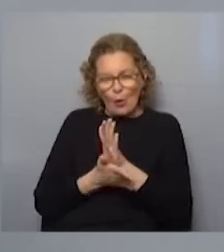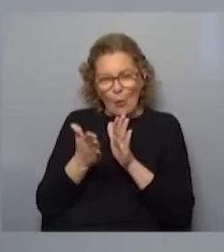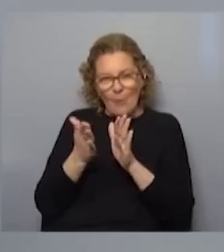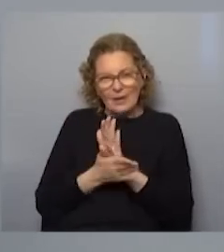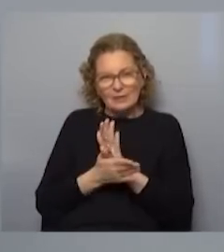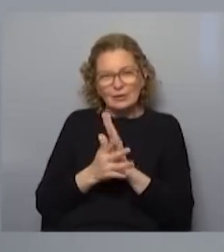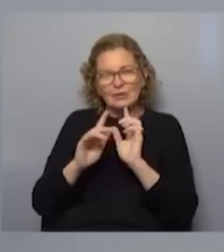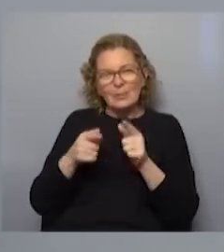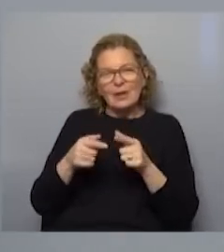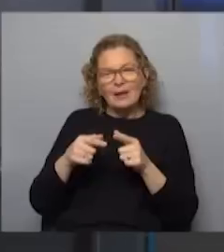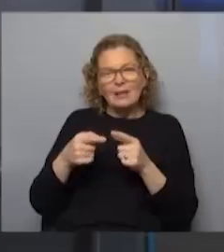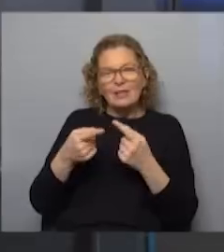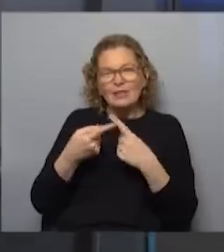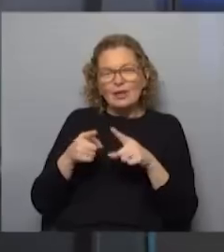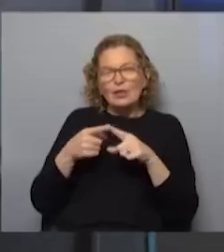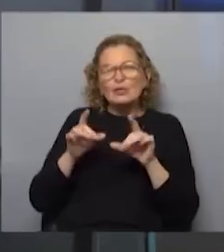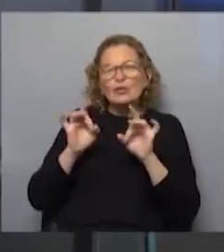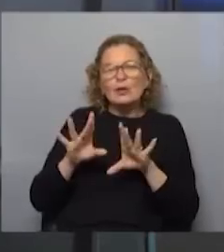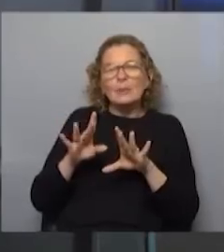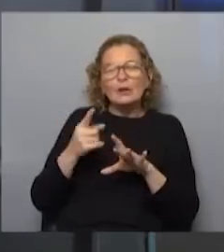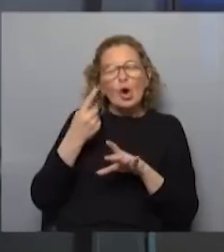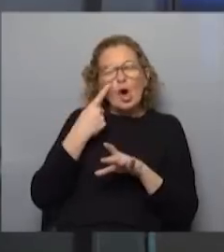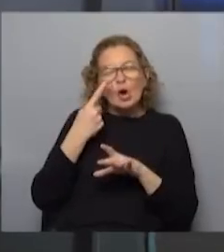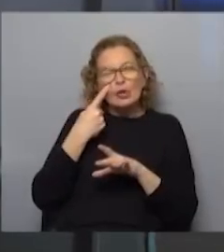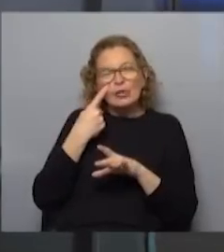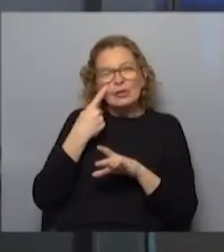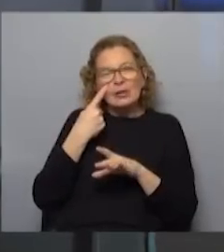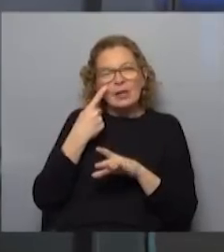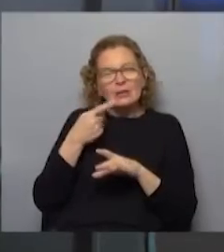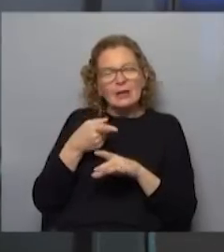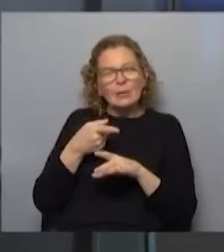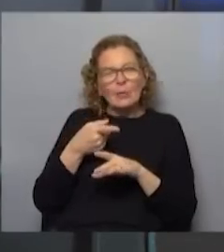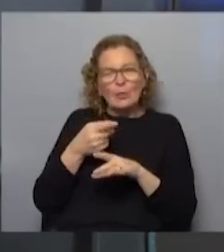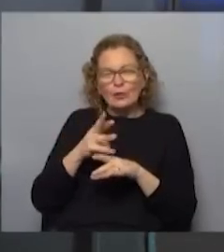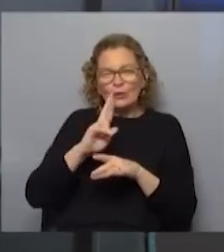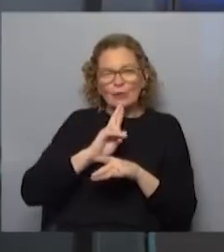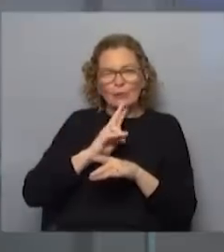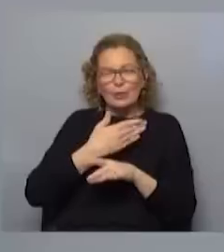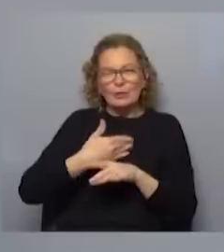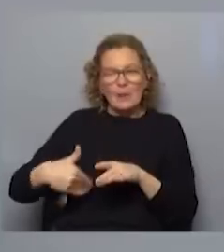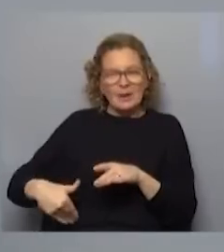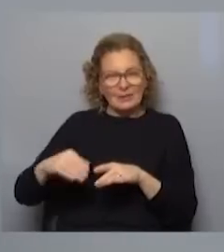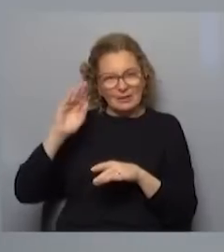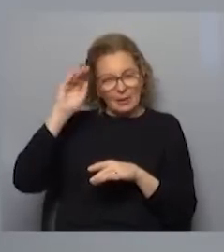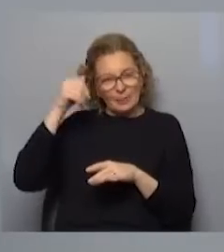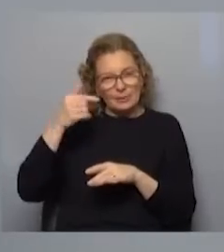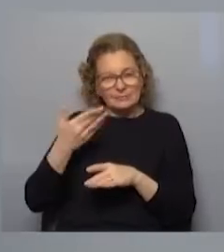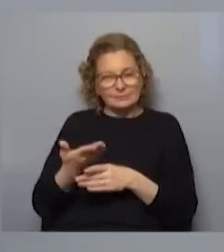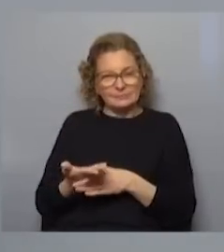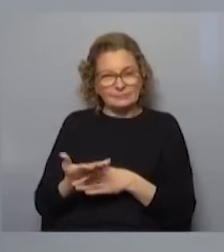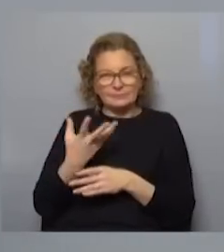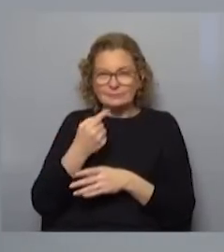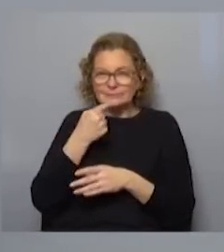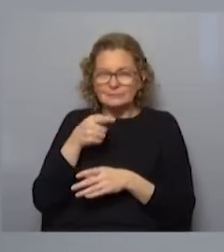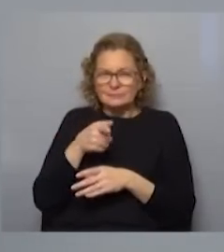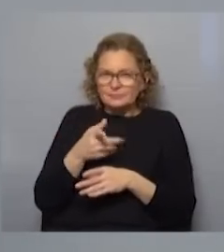acciones y demás que solo pueden ser conocidas a partir de una resolución del presidente de la república qué